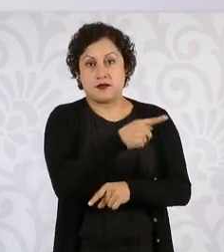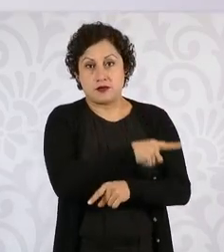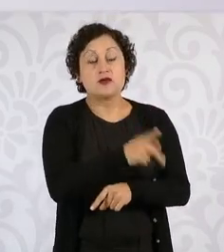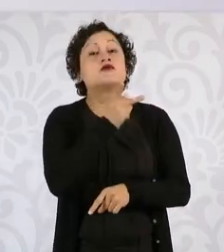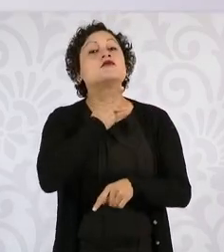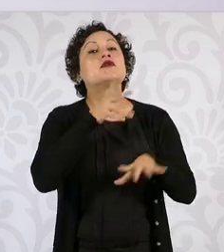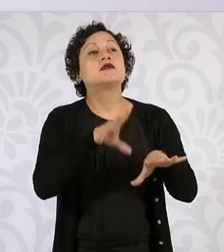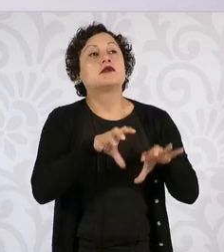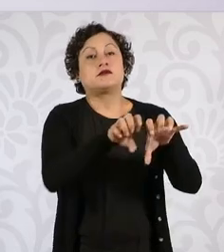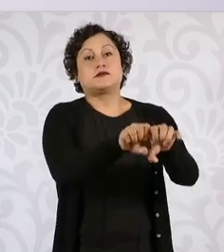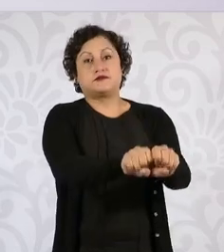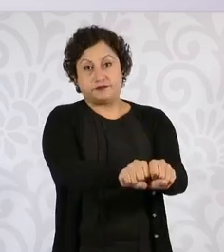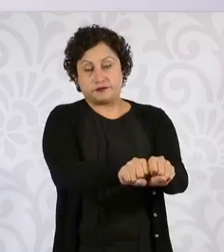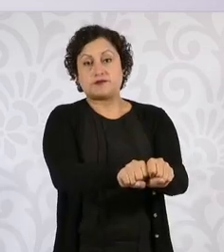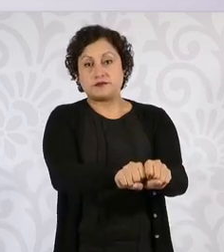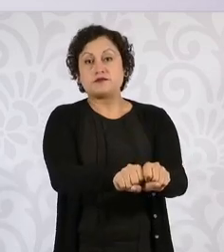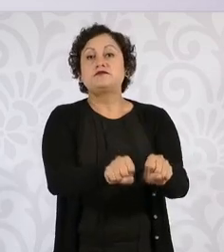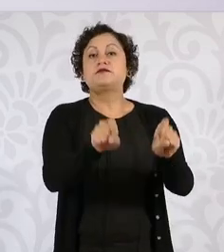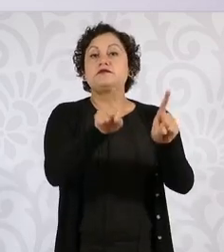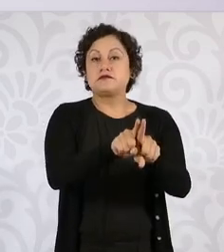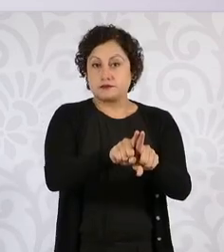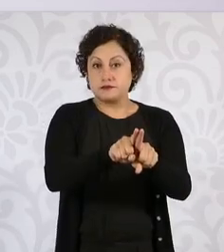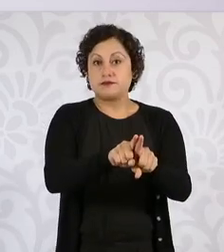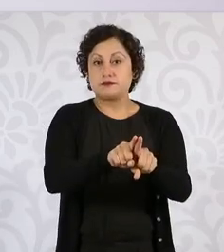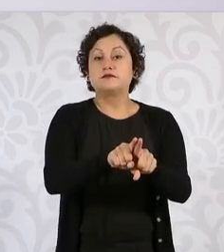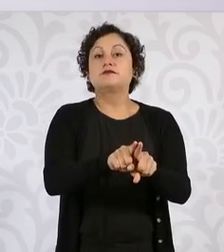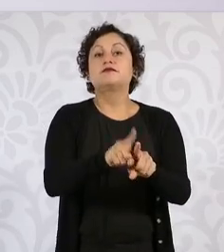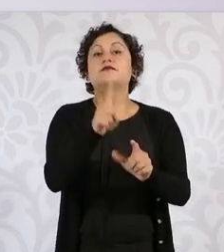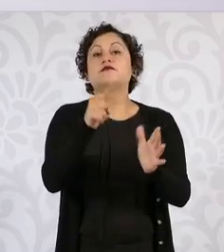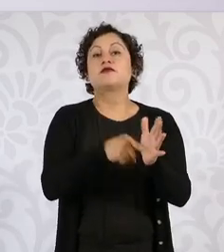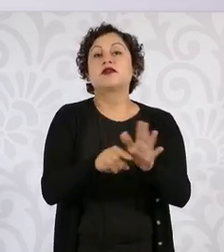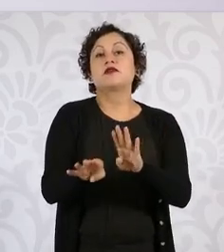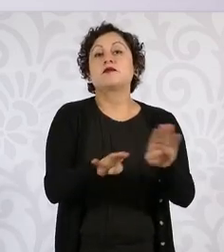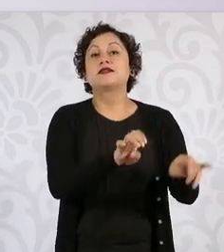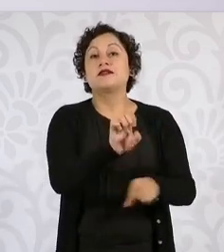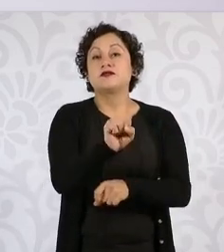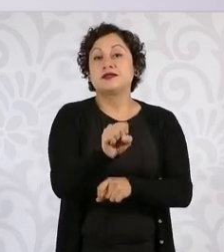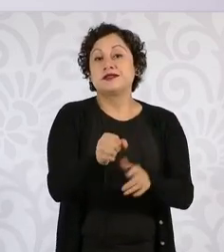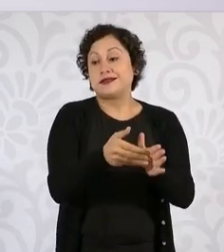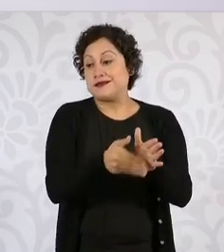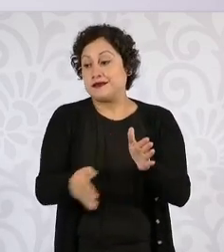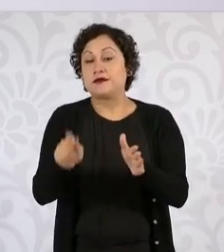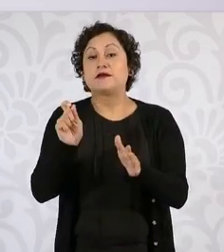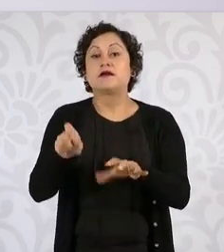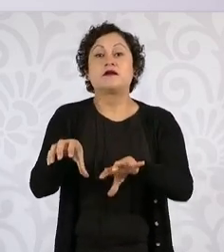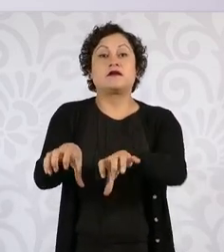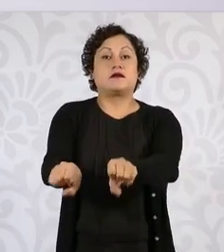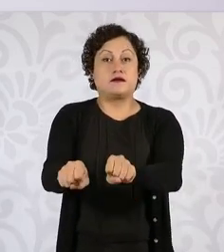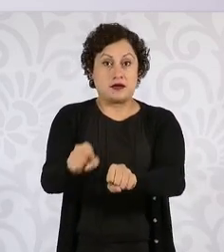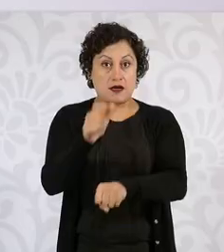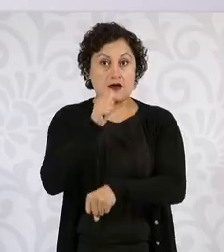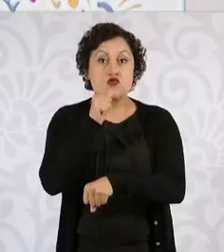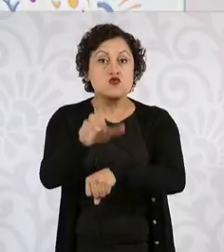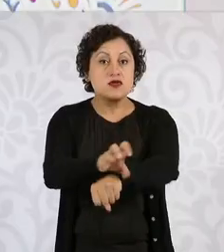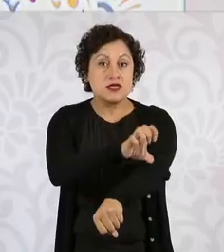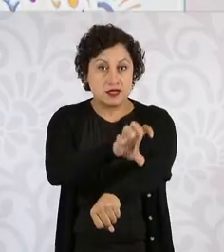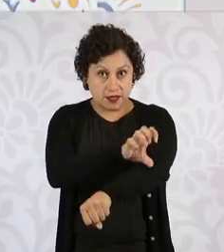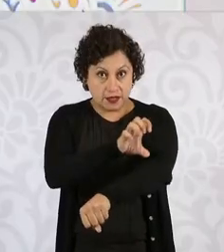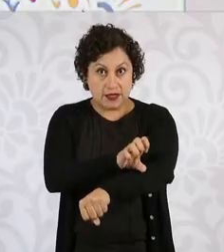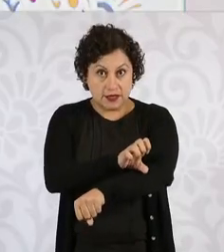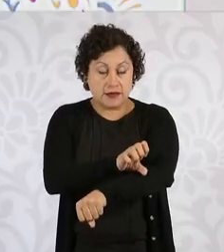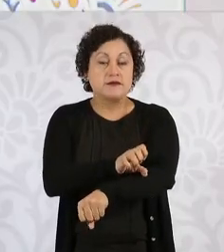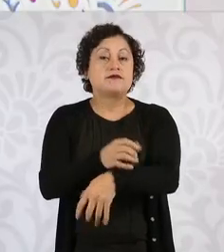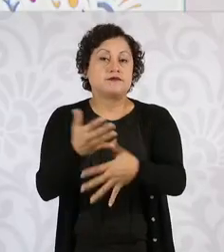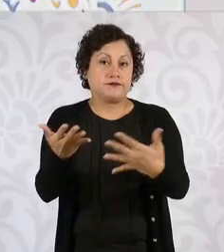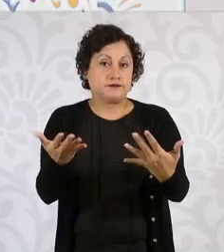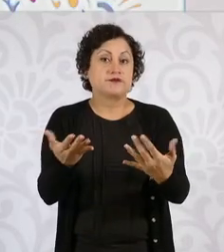de la industria eléctrica en 1960, operan exclusivamente Pemex,